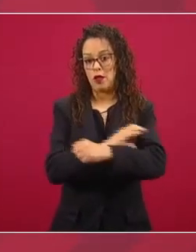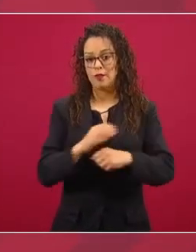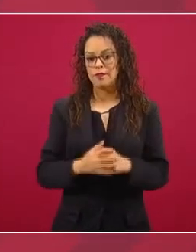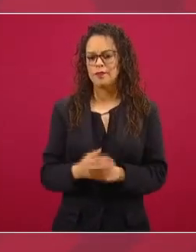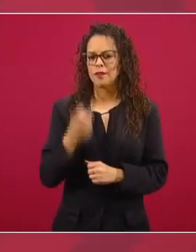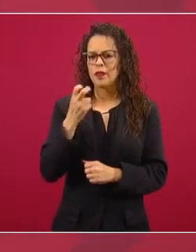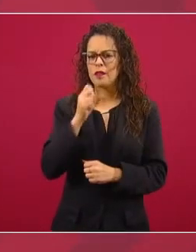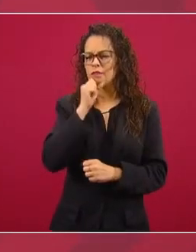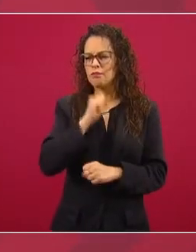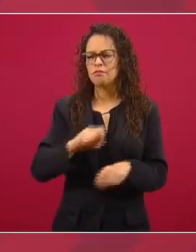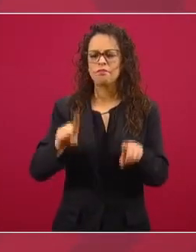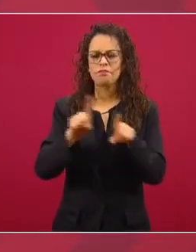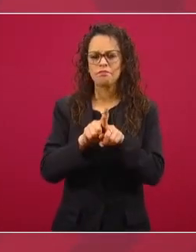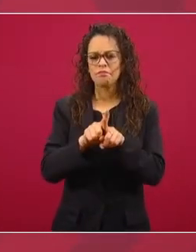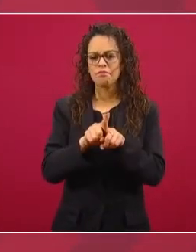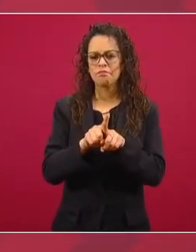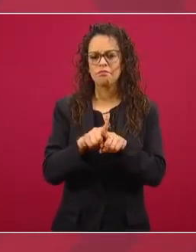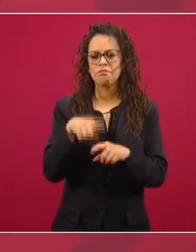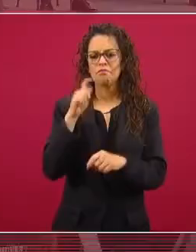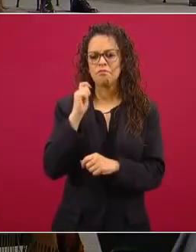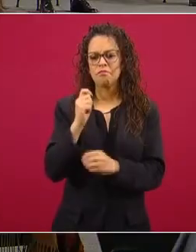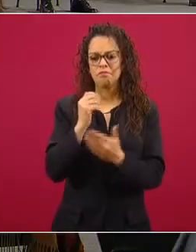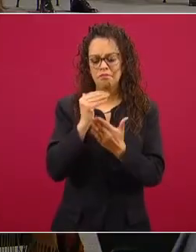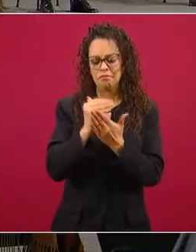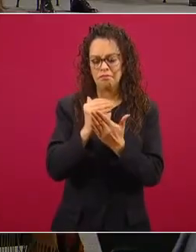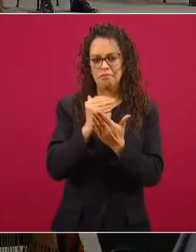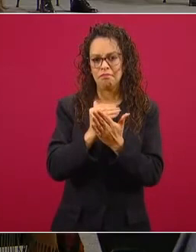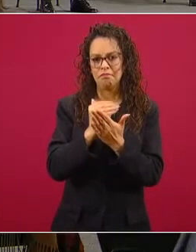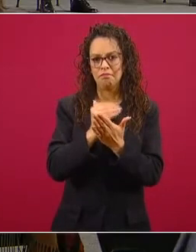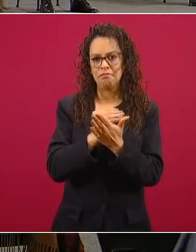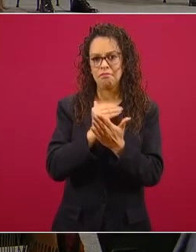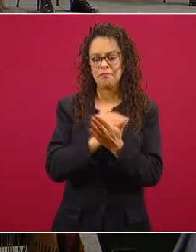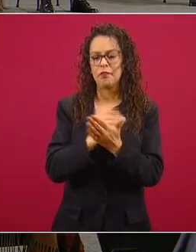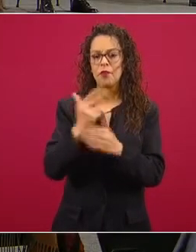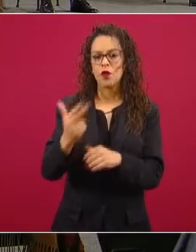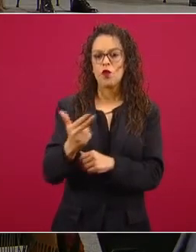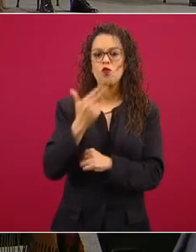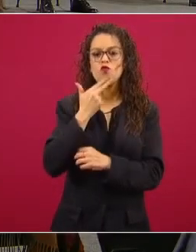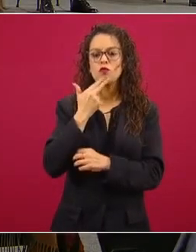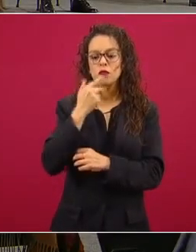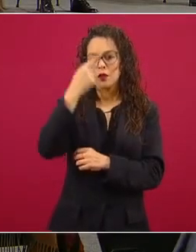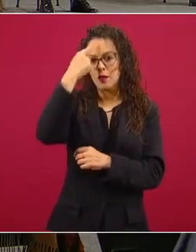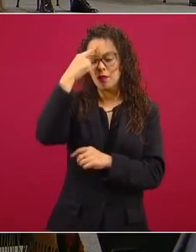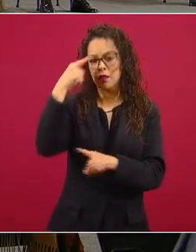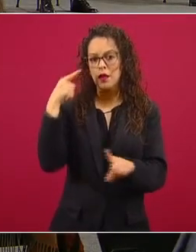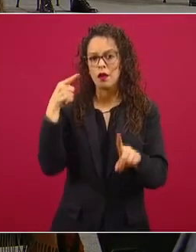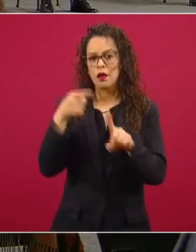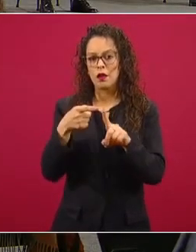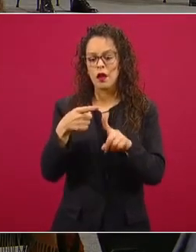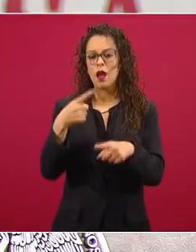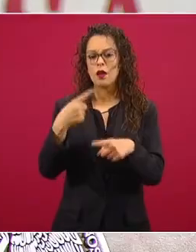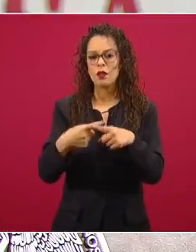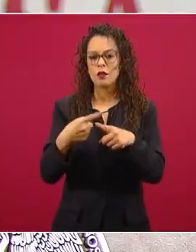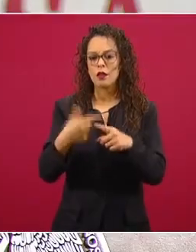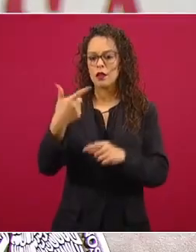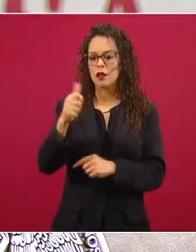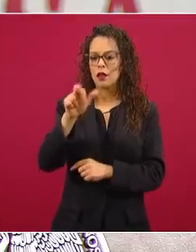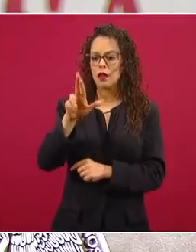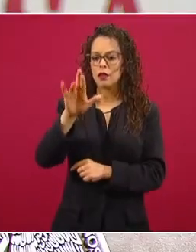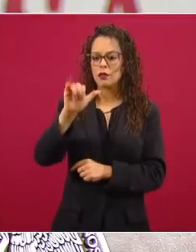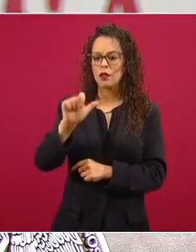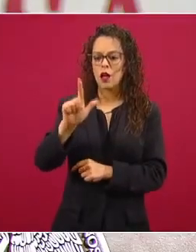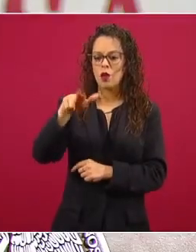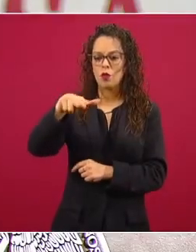argumento o alegato que se utilizó para el caso de García Luna cuando le